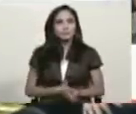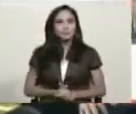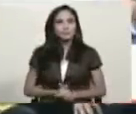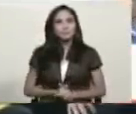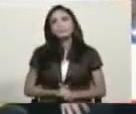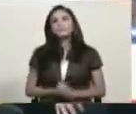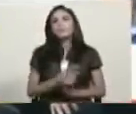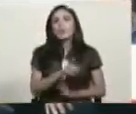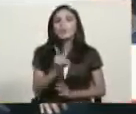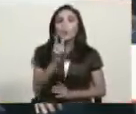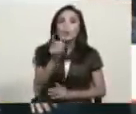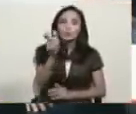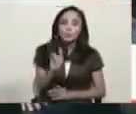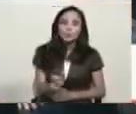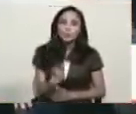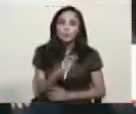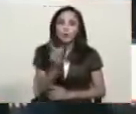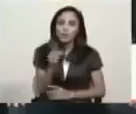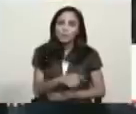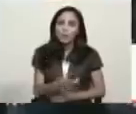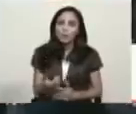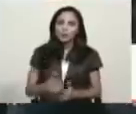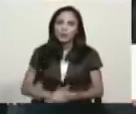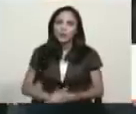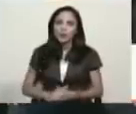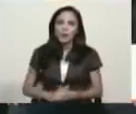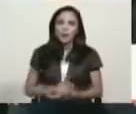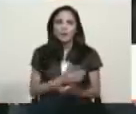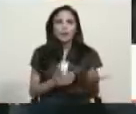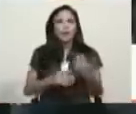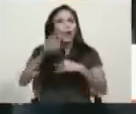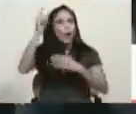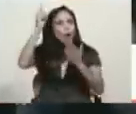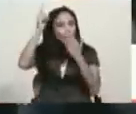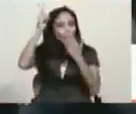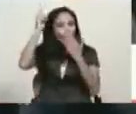Y 2 hermanos de la etnia Guarao.